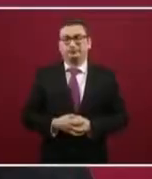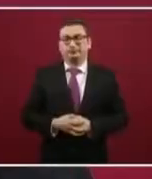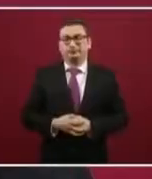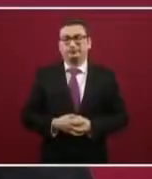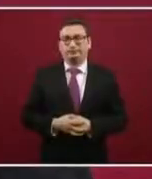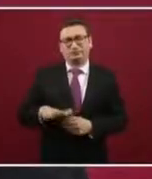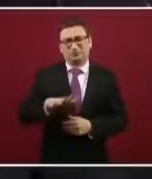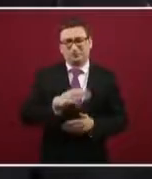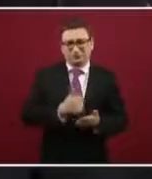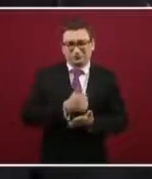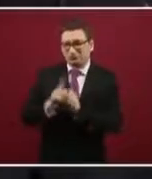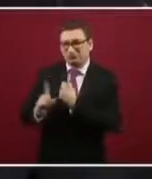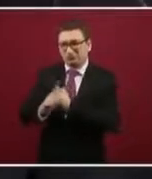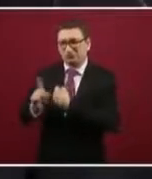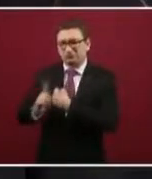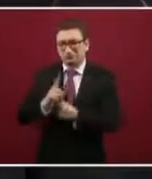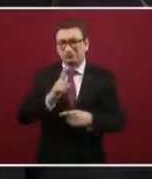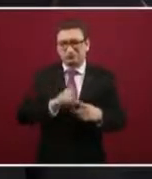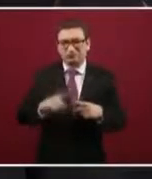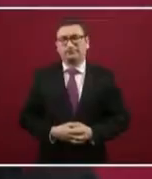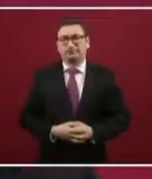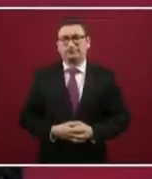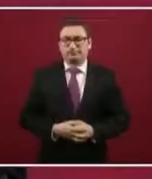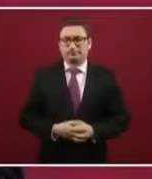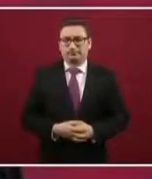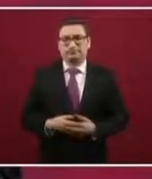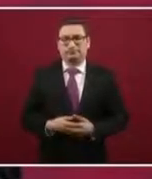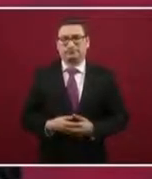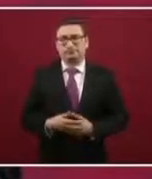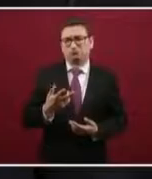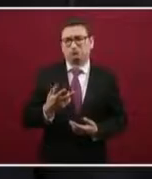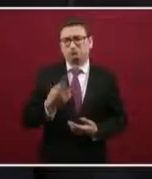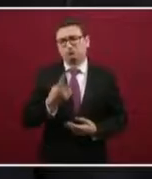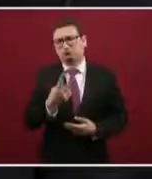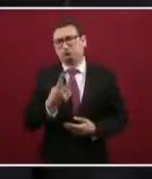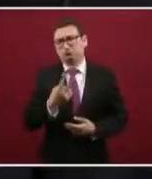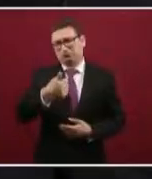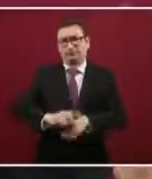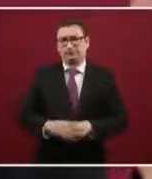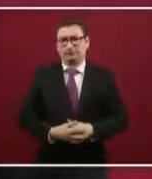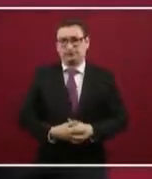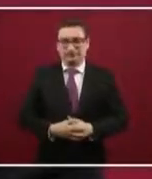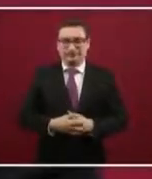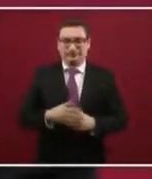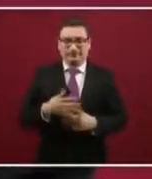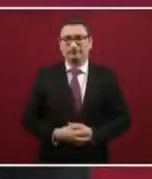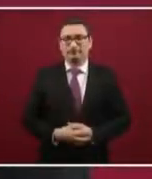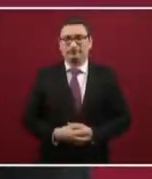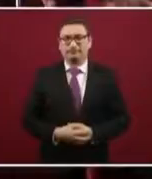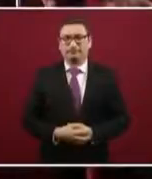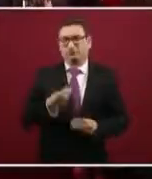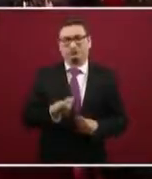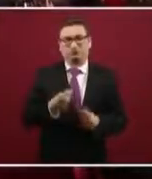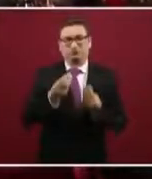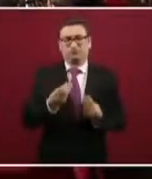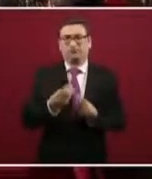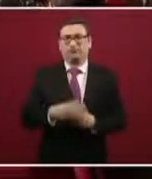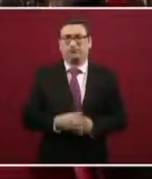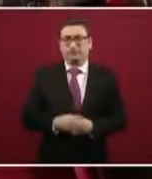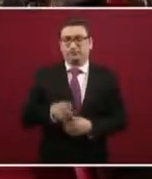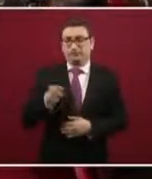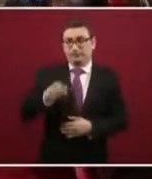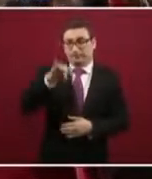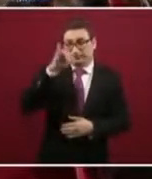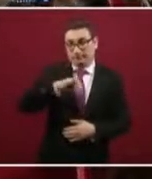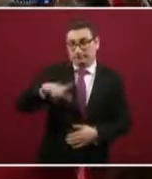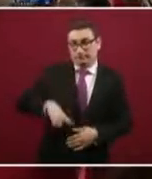están creciendo los delitos, todo el homicidio que pasa a 2 homicidios, a 6, ya estoy hablando de un periodo de 10 años, aumentó mucho. La jefa de gobierno